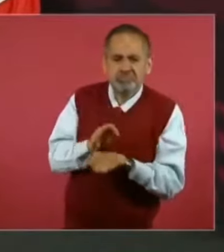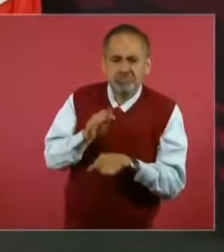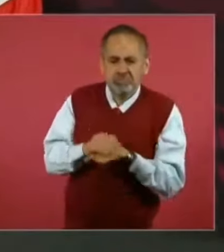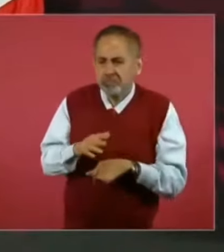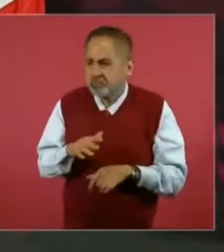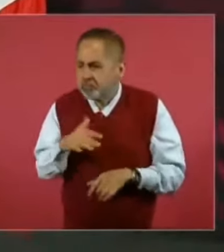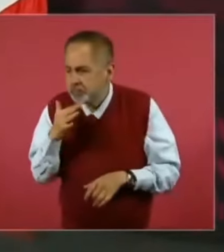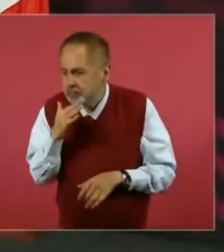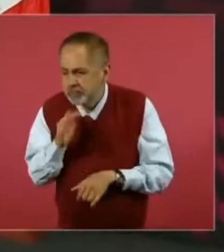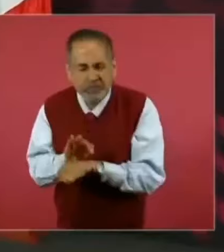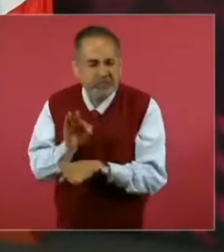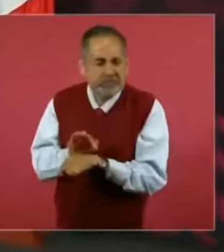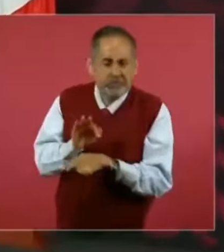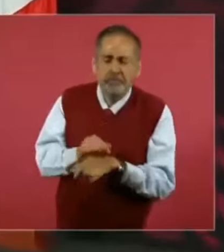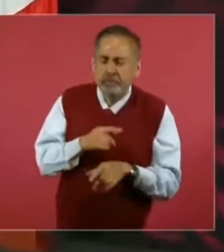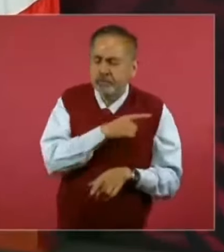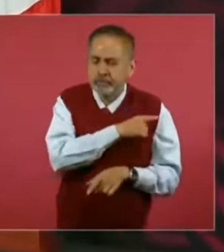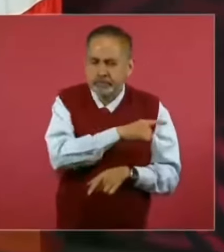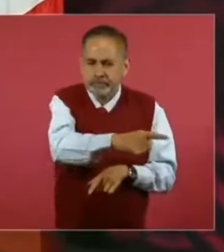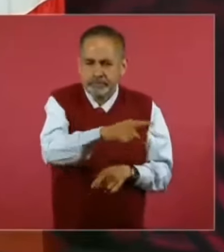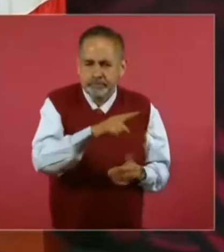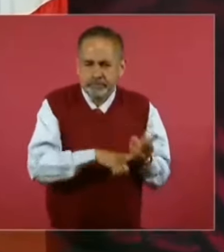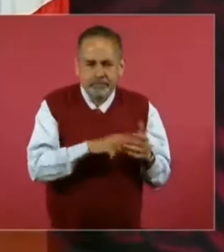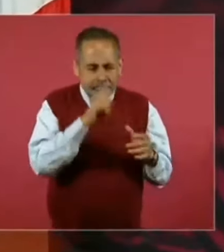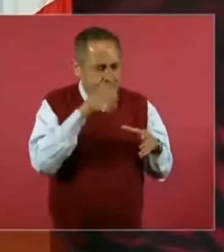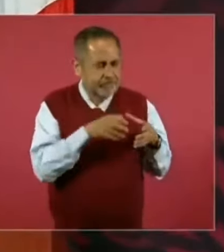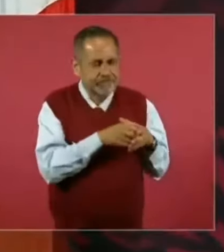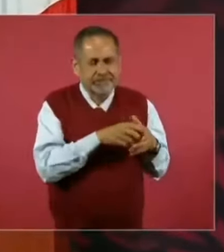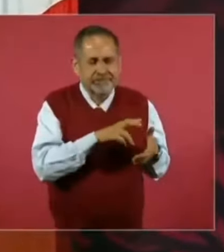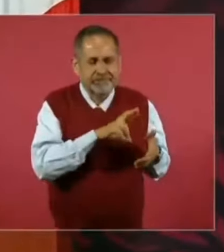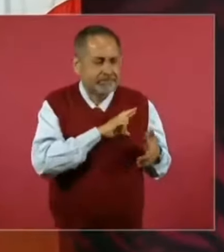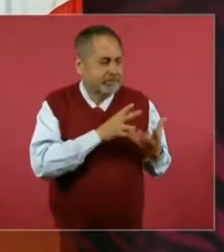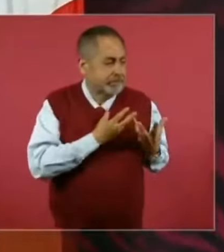intereses de particulares,